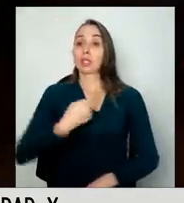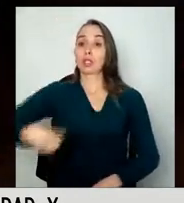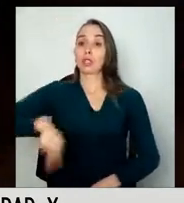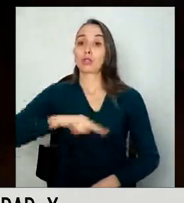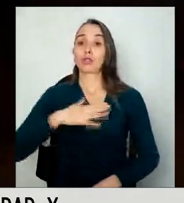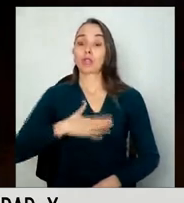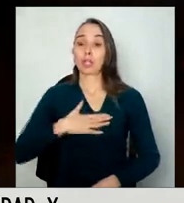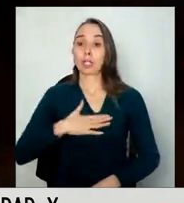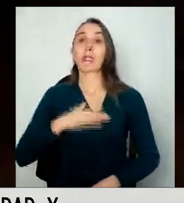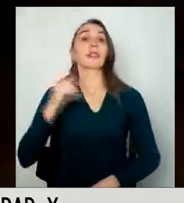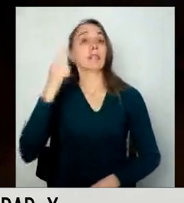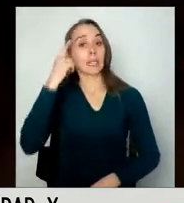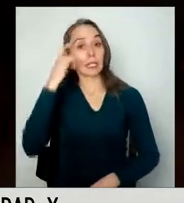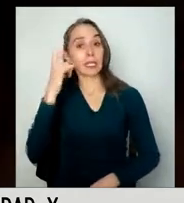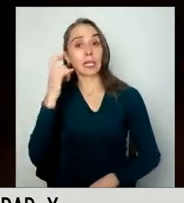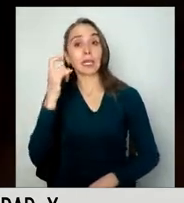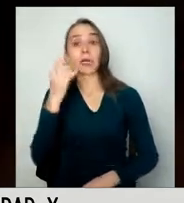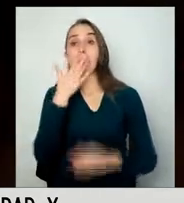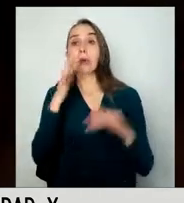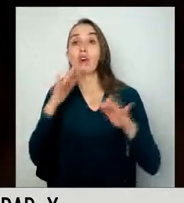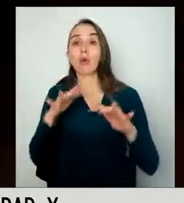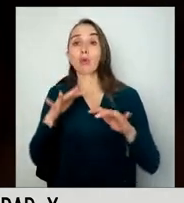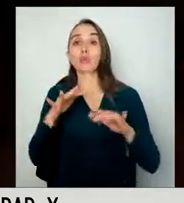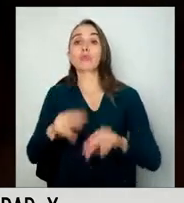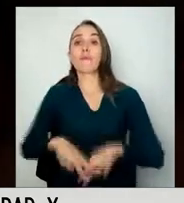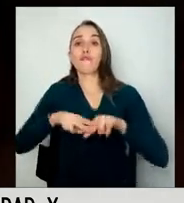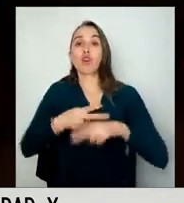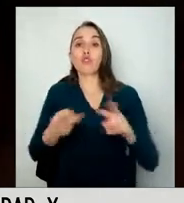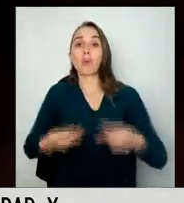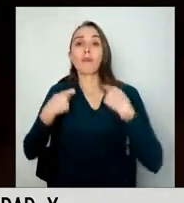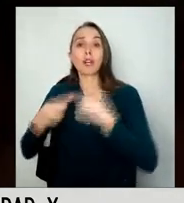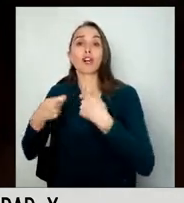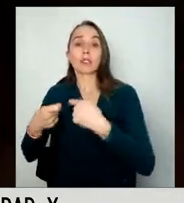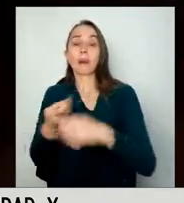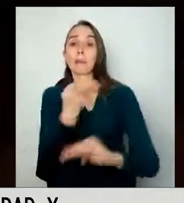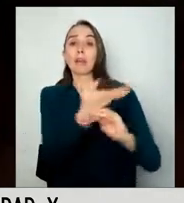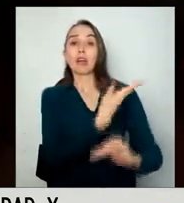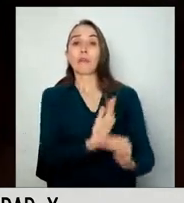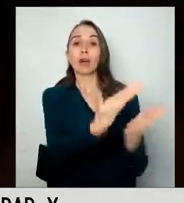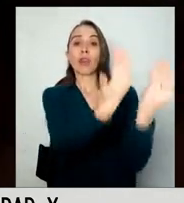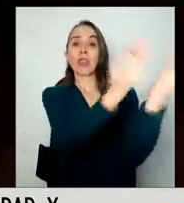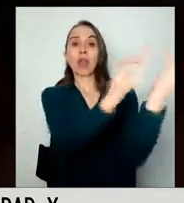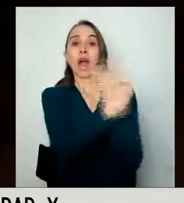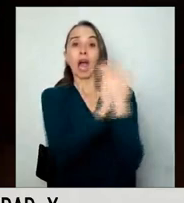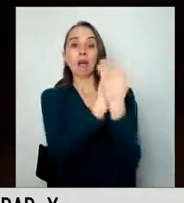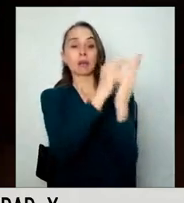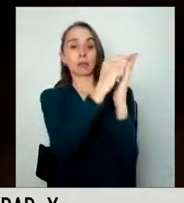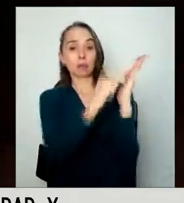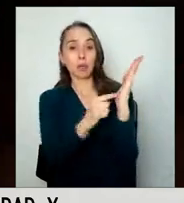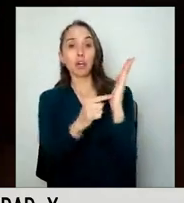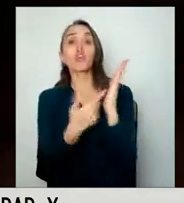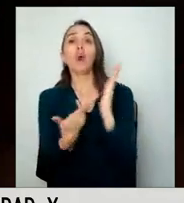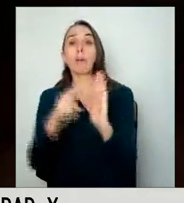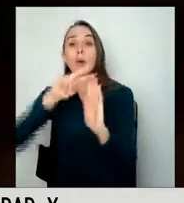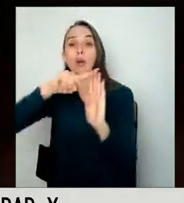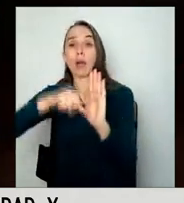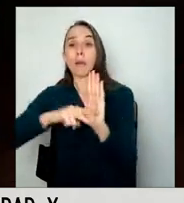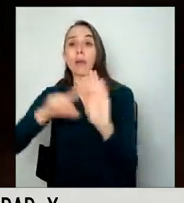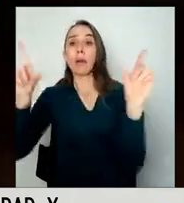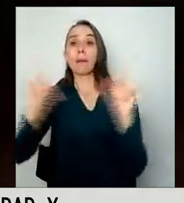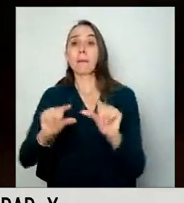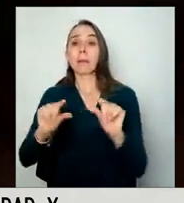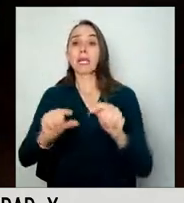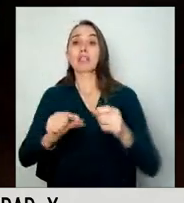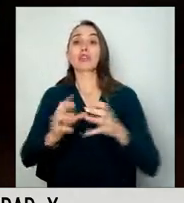que hacer una mejor utilización del gasto le hemos pedido al gobierno que nos entregue una fórmula para ir modificando y disminuyendo los niveles de gasto